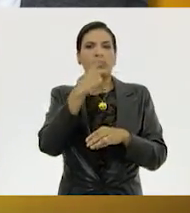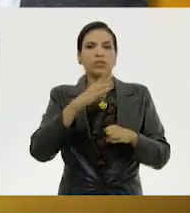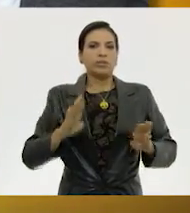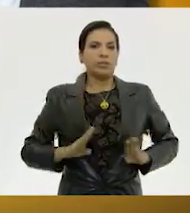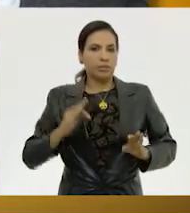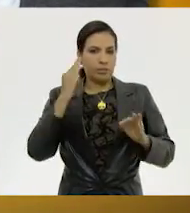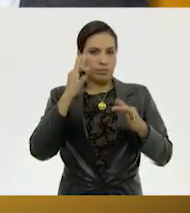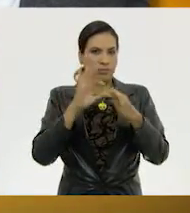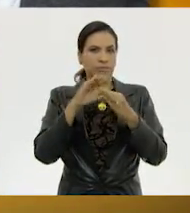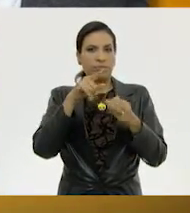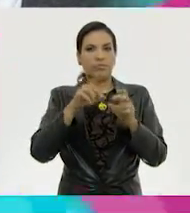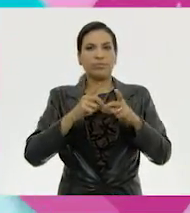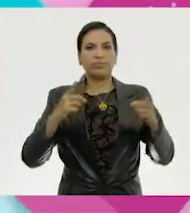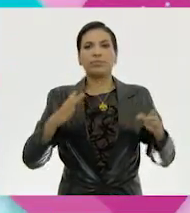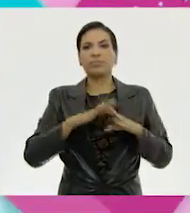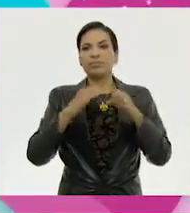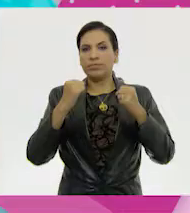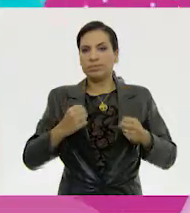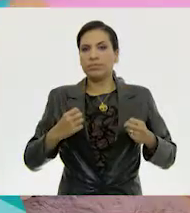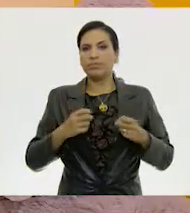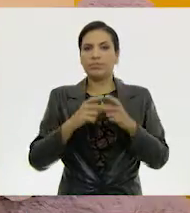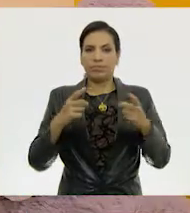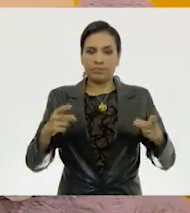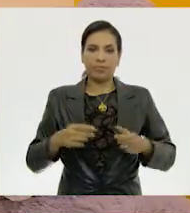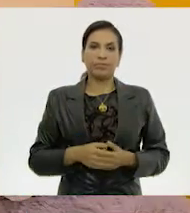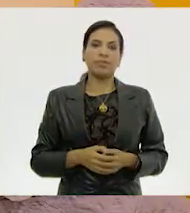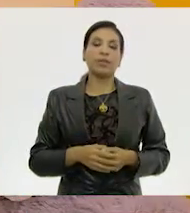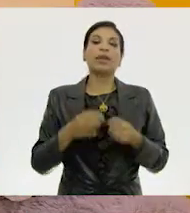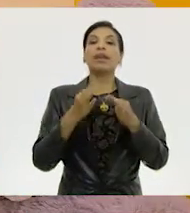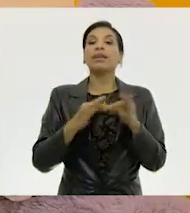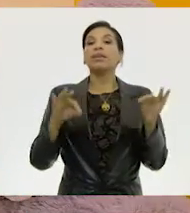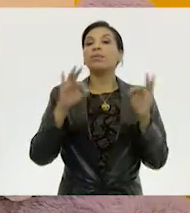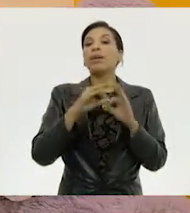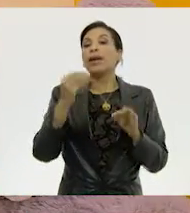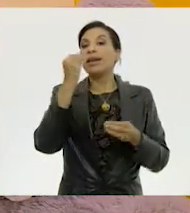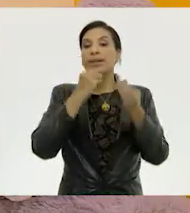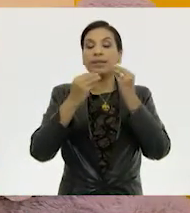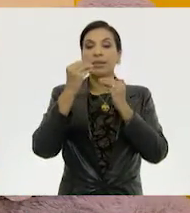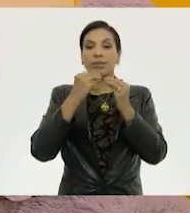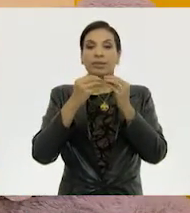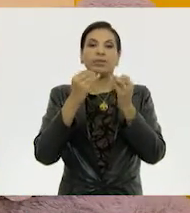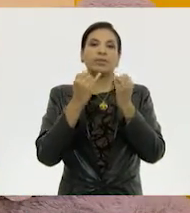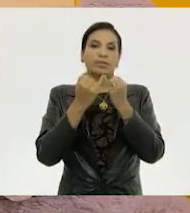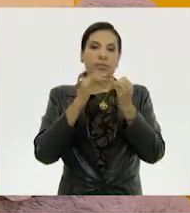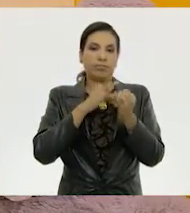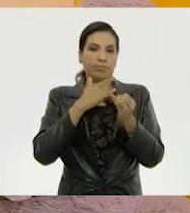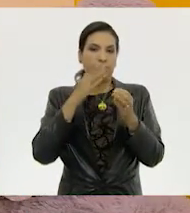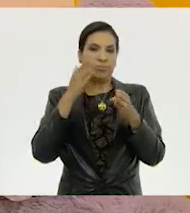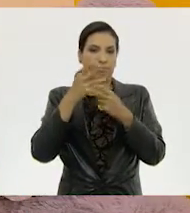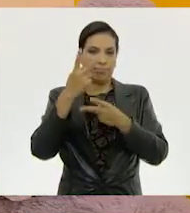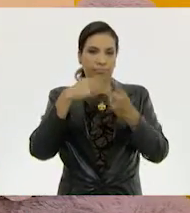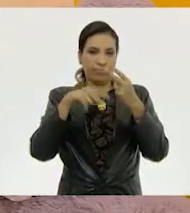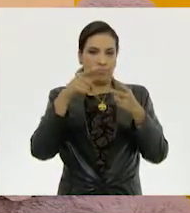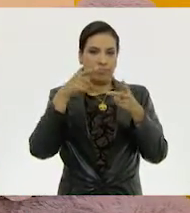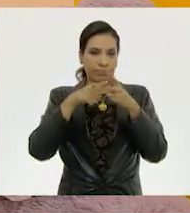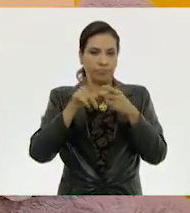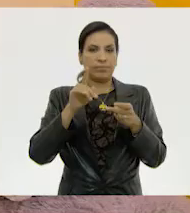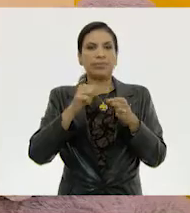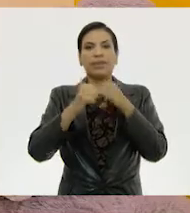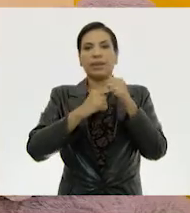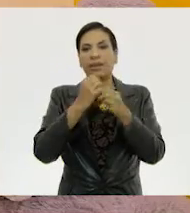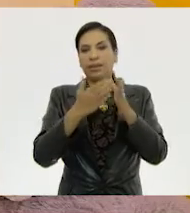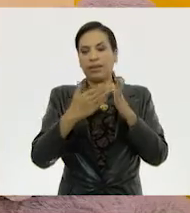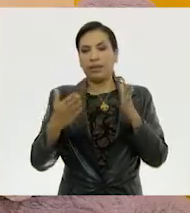confianza a los niños en su desarrollo. Es importante que la alimentación perceptiva se promueva desde los primeros